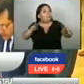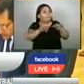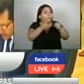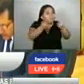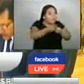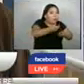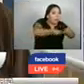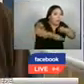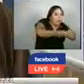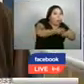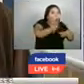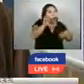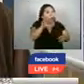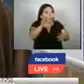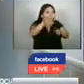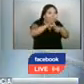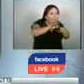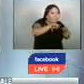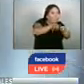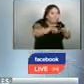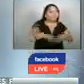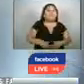ilícitas y fraude electoral.